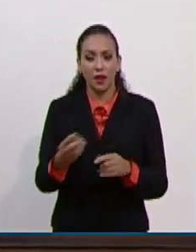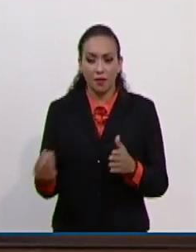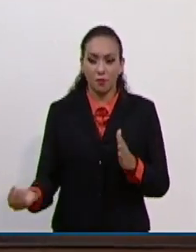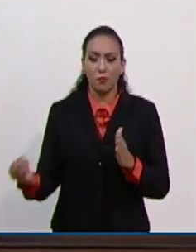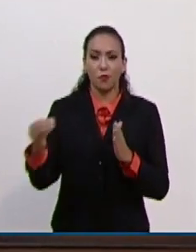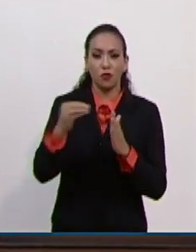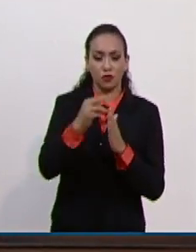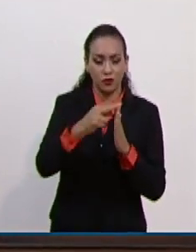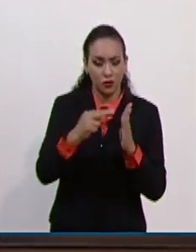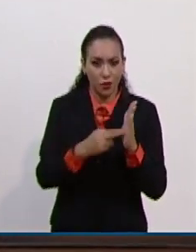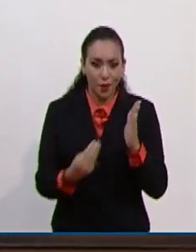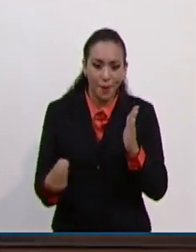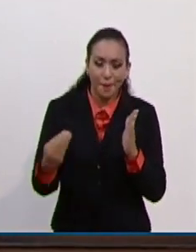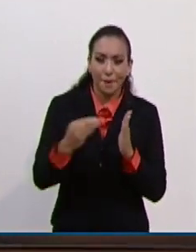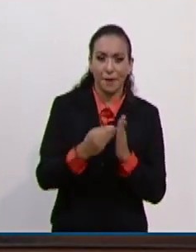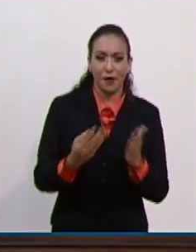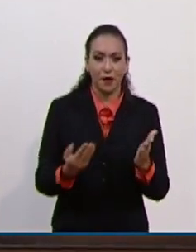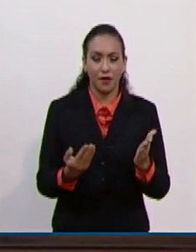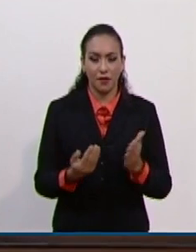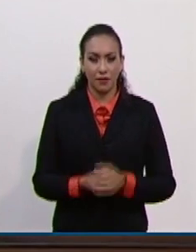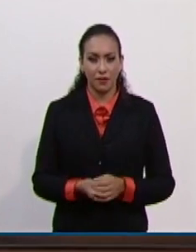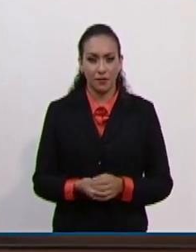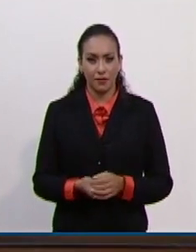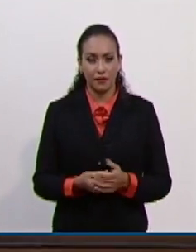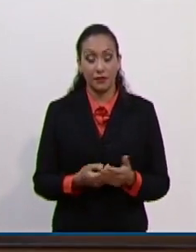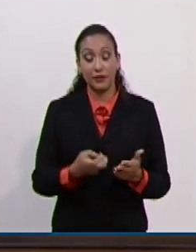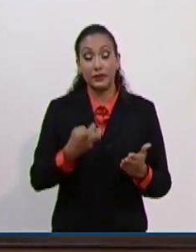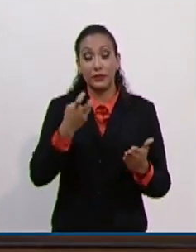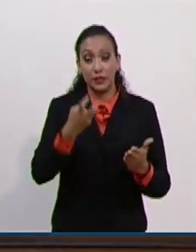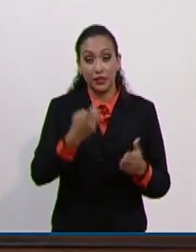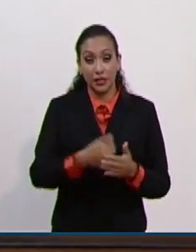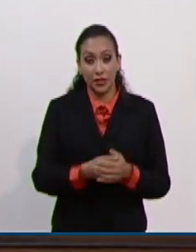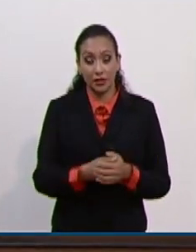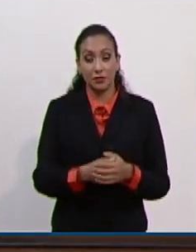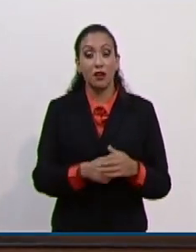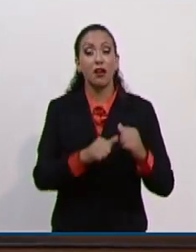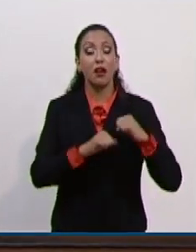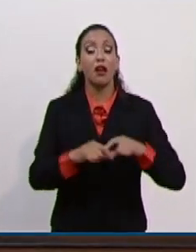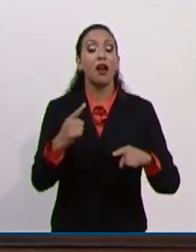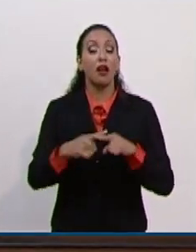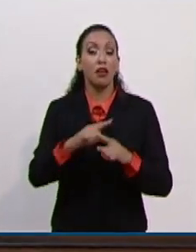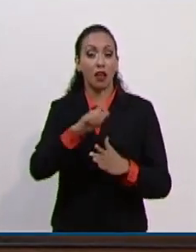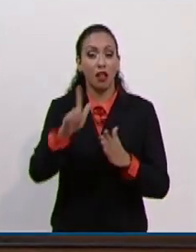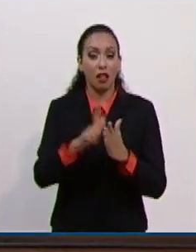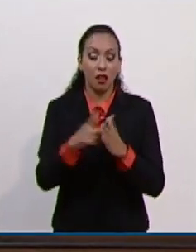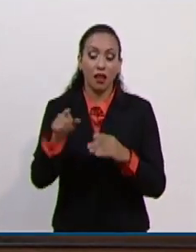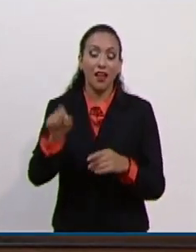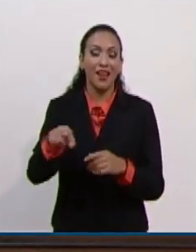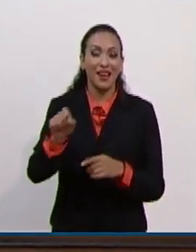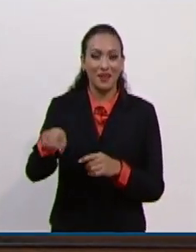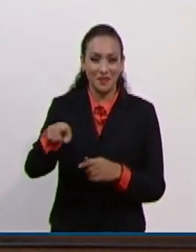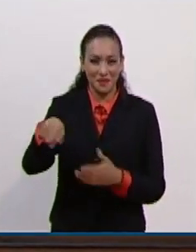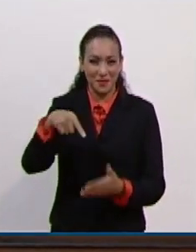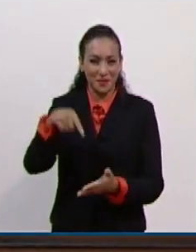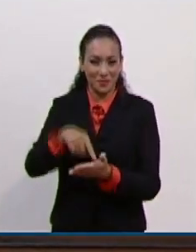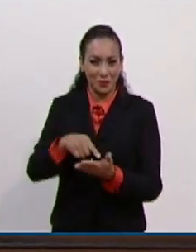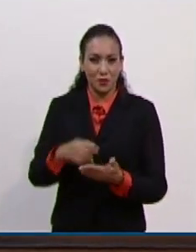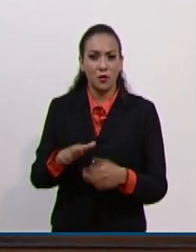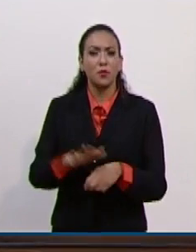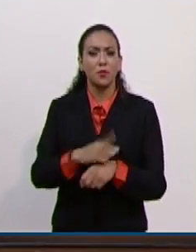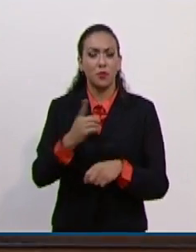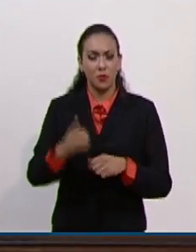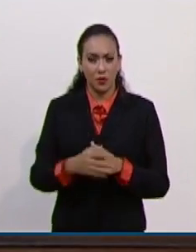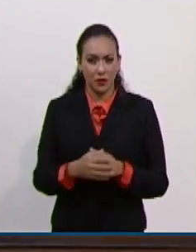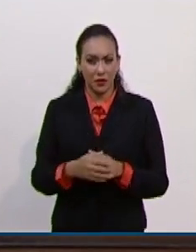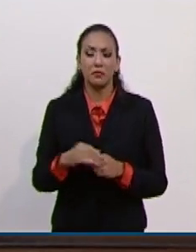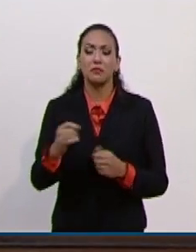a la norma es competencia de la legislatura local al establecer un procedimiento